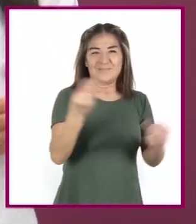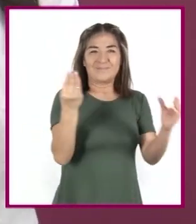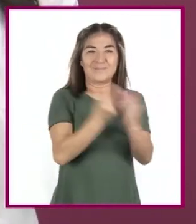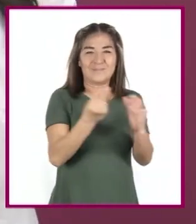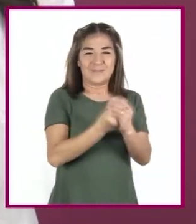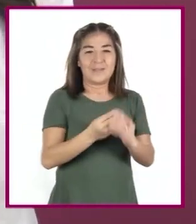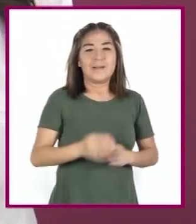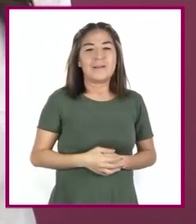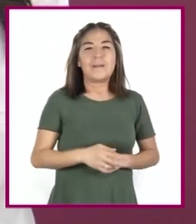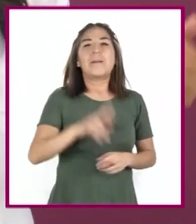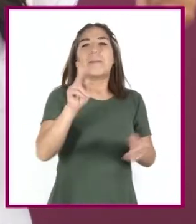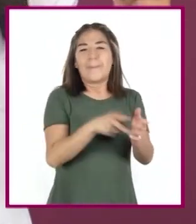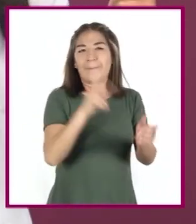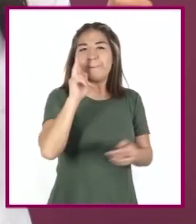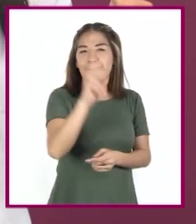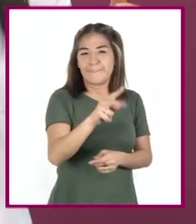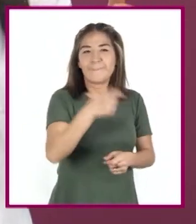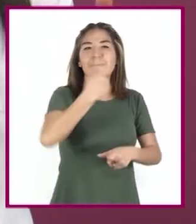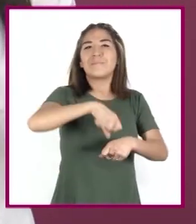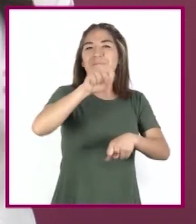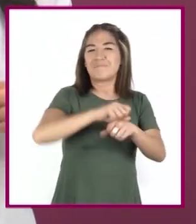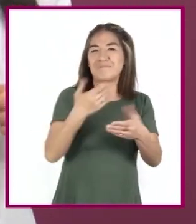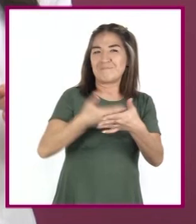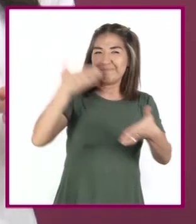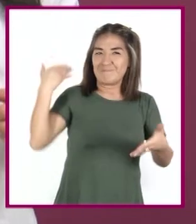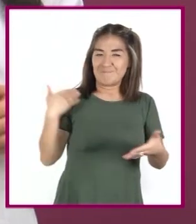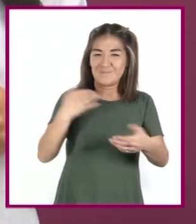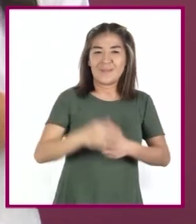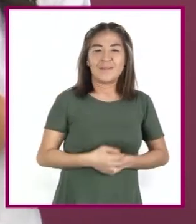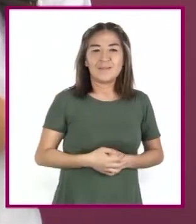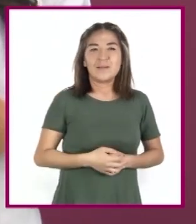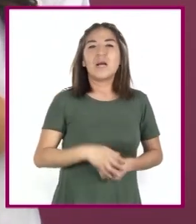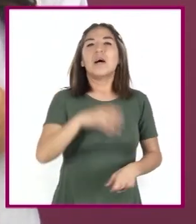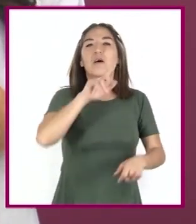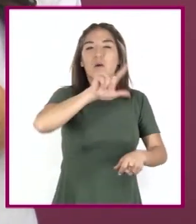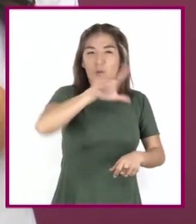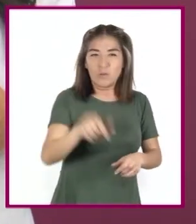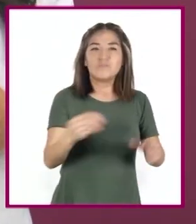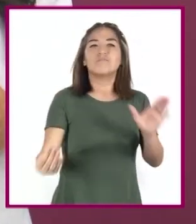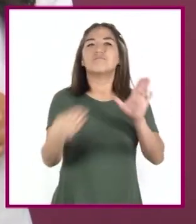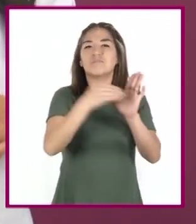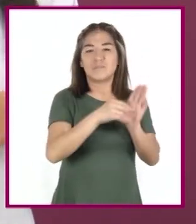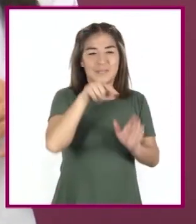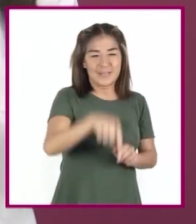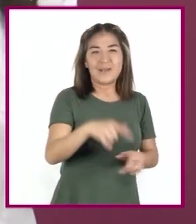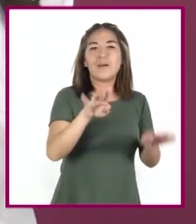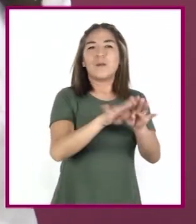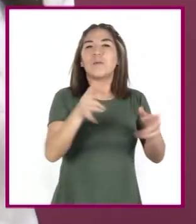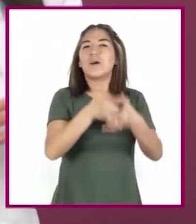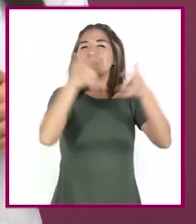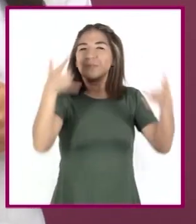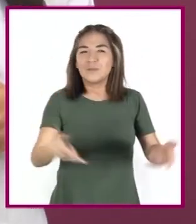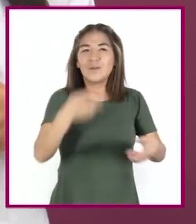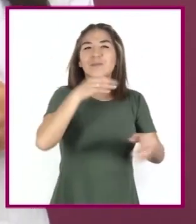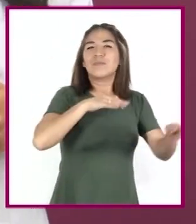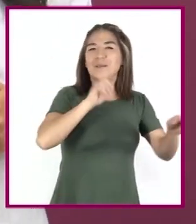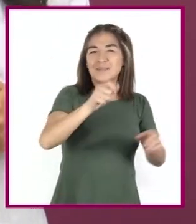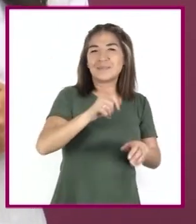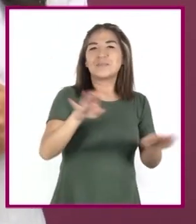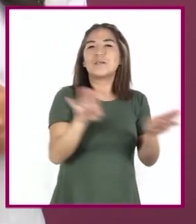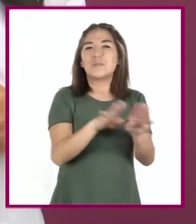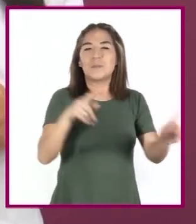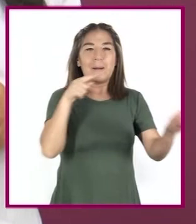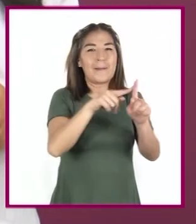hoy, retomemos el reto de la semana pasada y ahora incorporen hechos históricos más relevantes de las